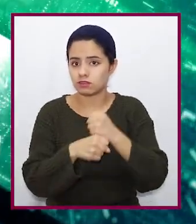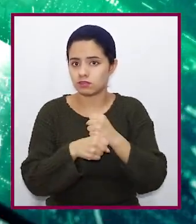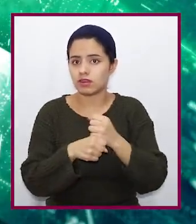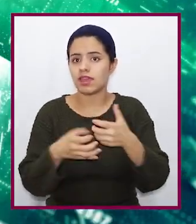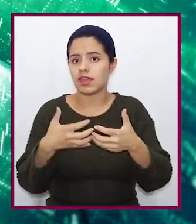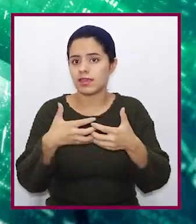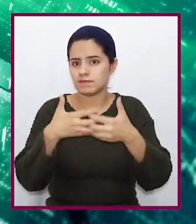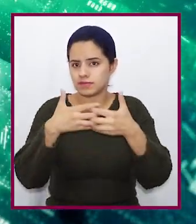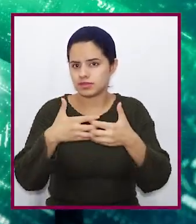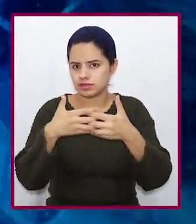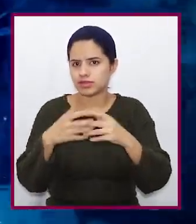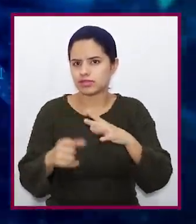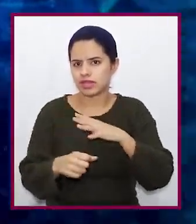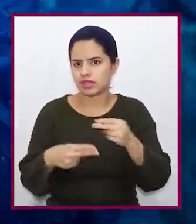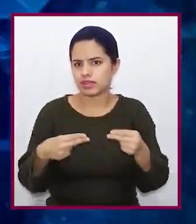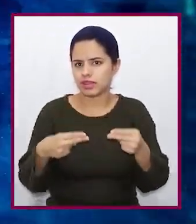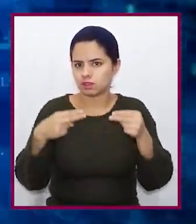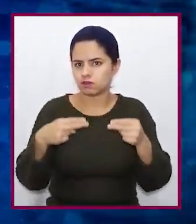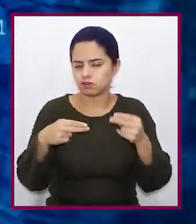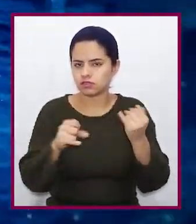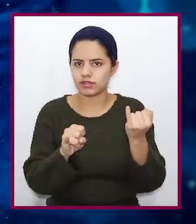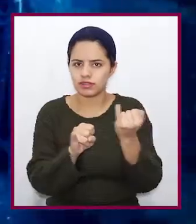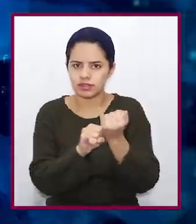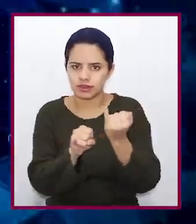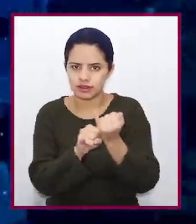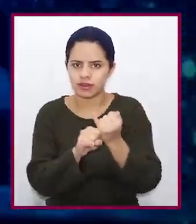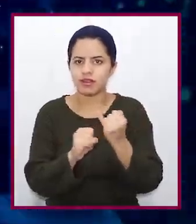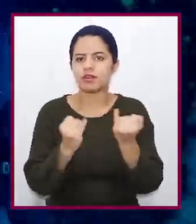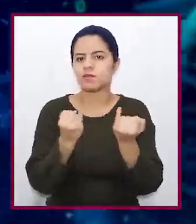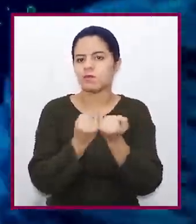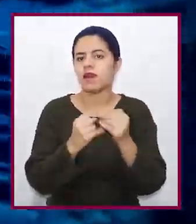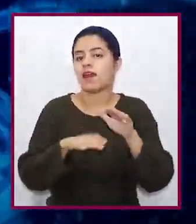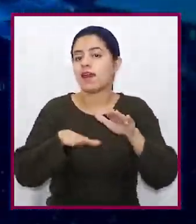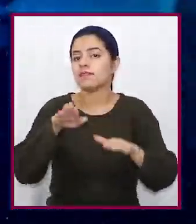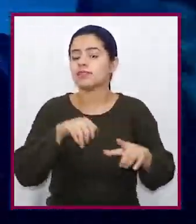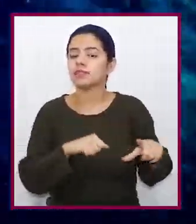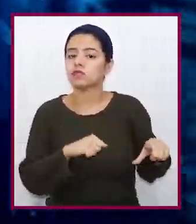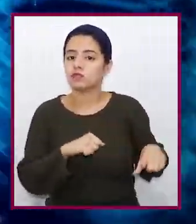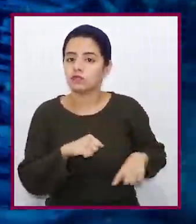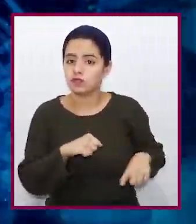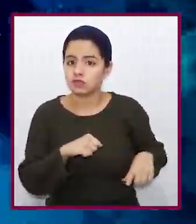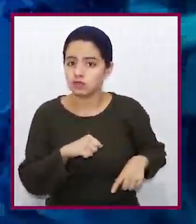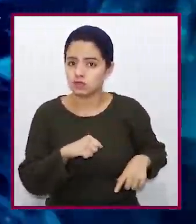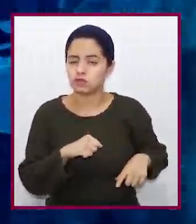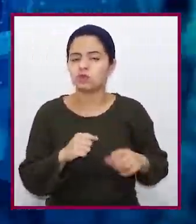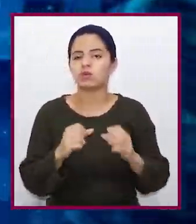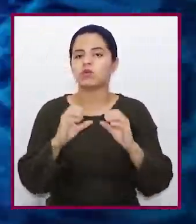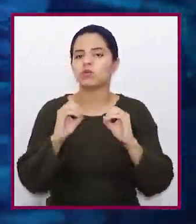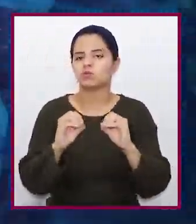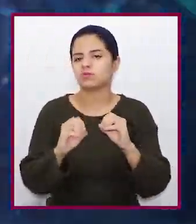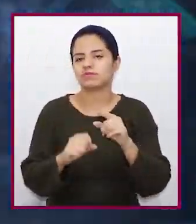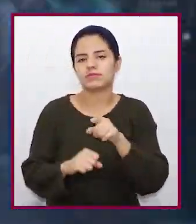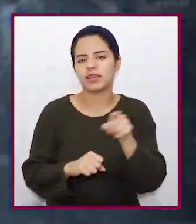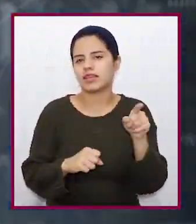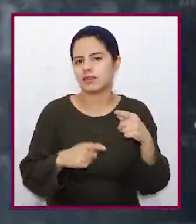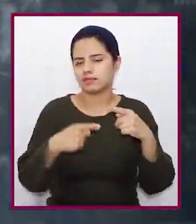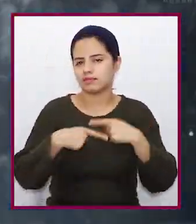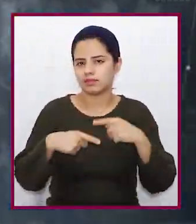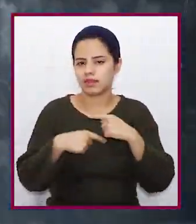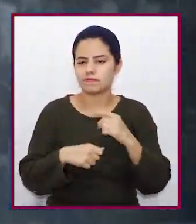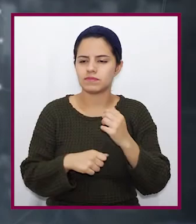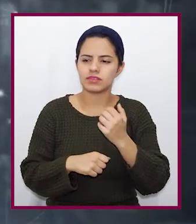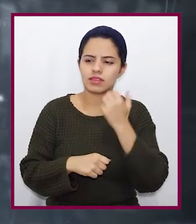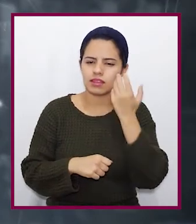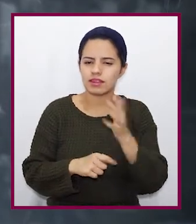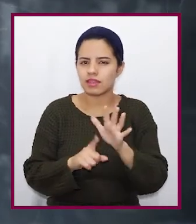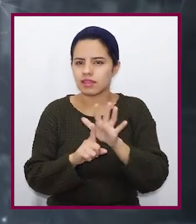negocios en Internet, los gobiernos y una gran parte Muchos intereses nos han querido convencer